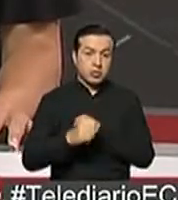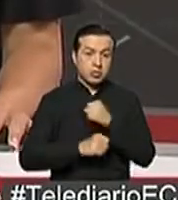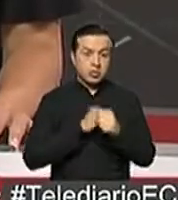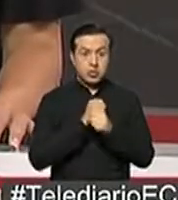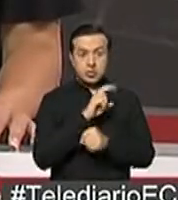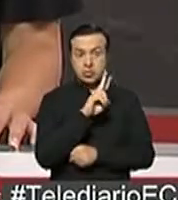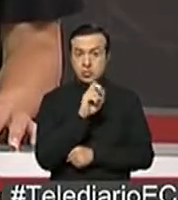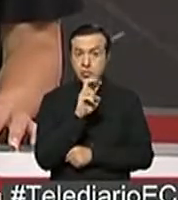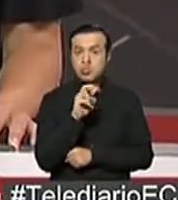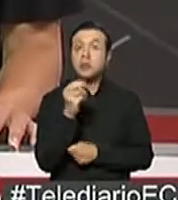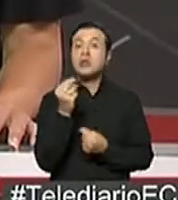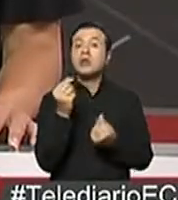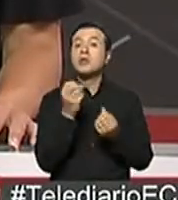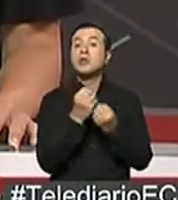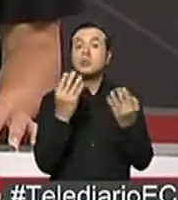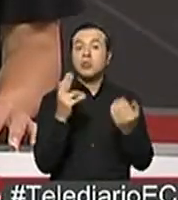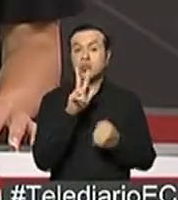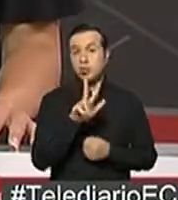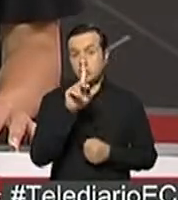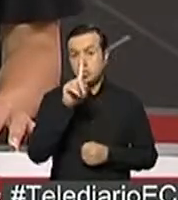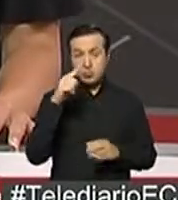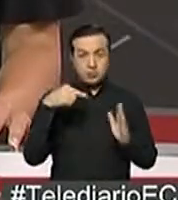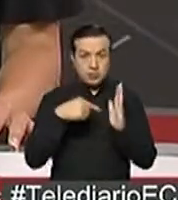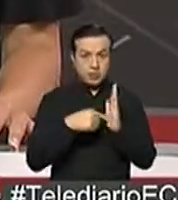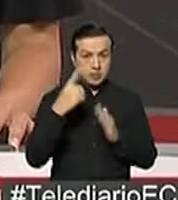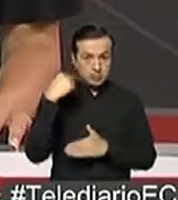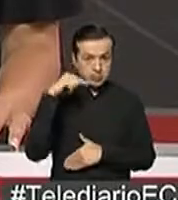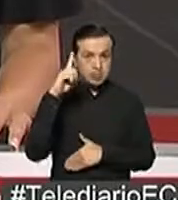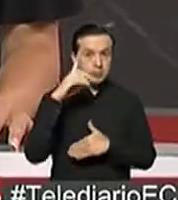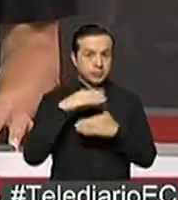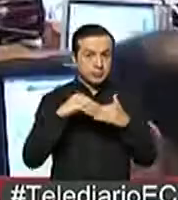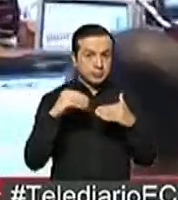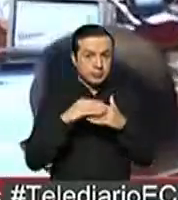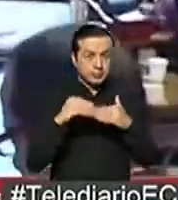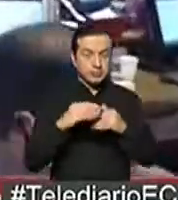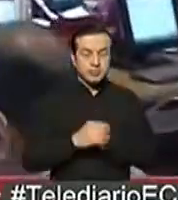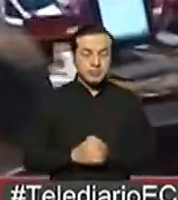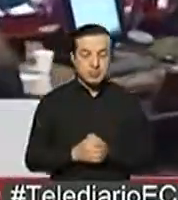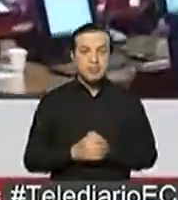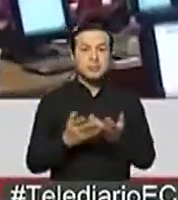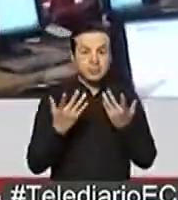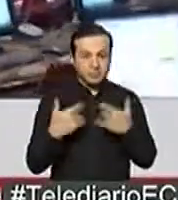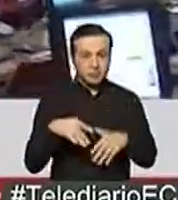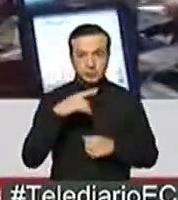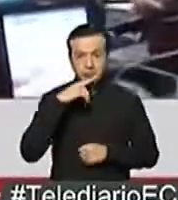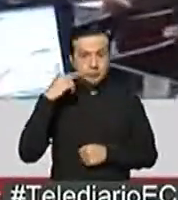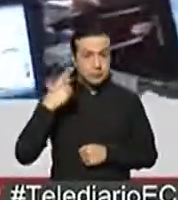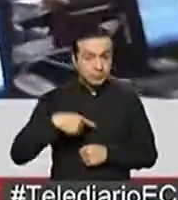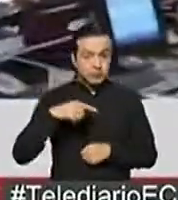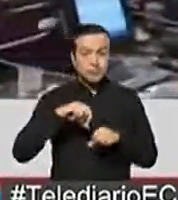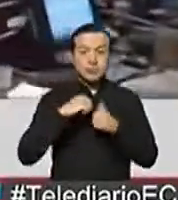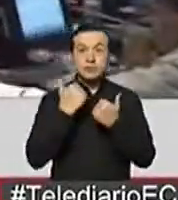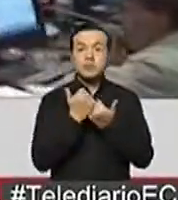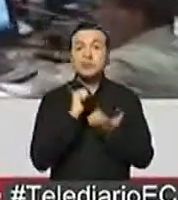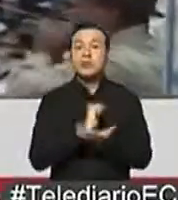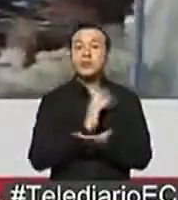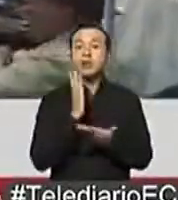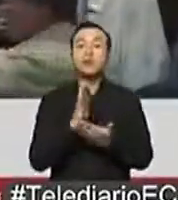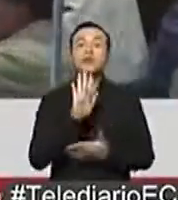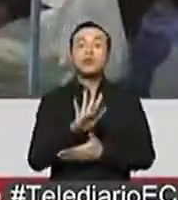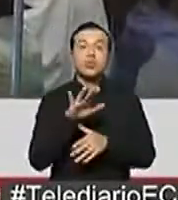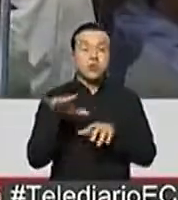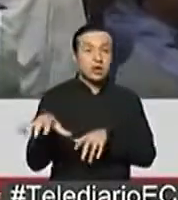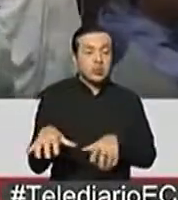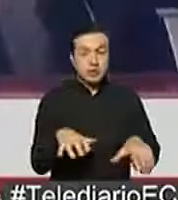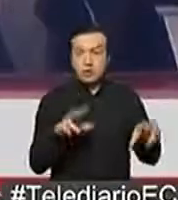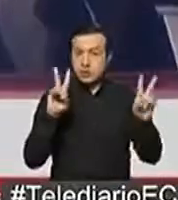2020, cuyo monto supera los 31 mil millones de dólares. Tras el regreso del feriado, la Asamblea Nacional retomó sus actividades con un